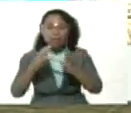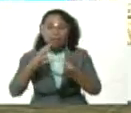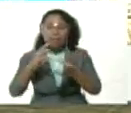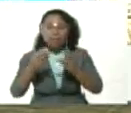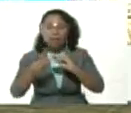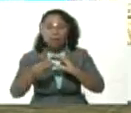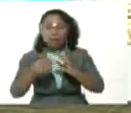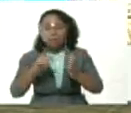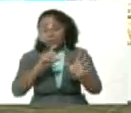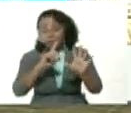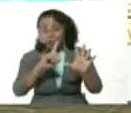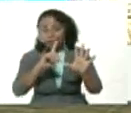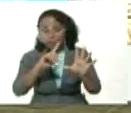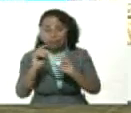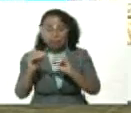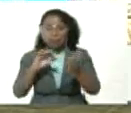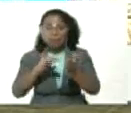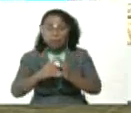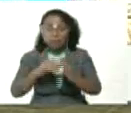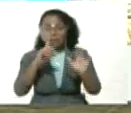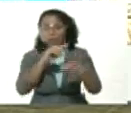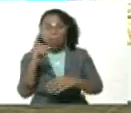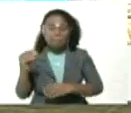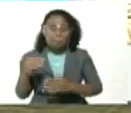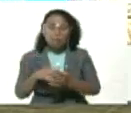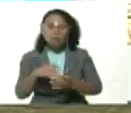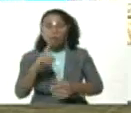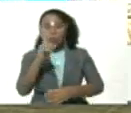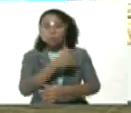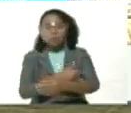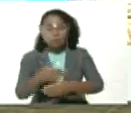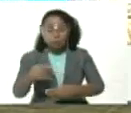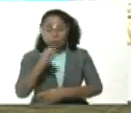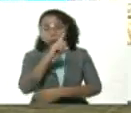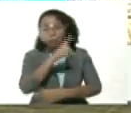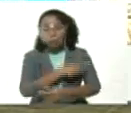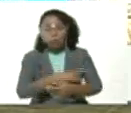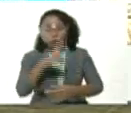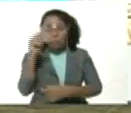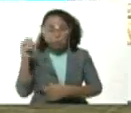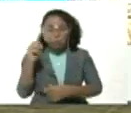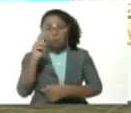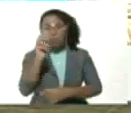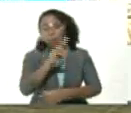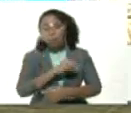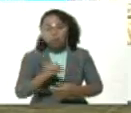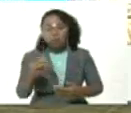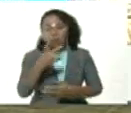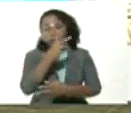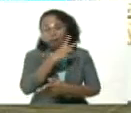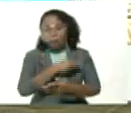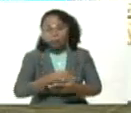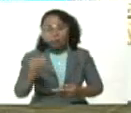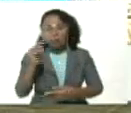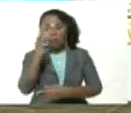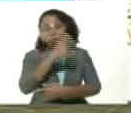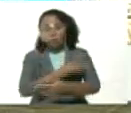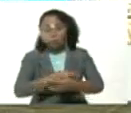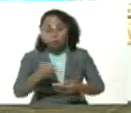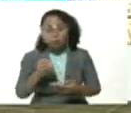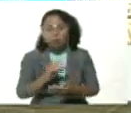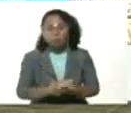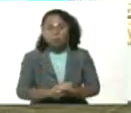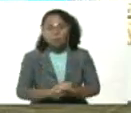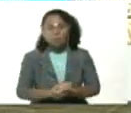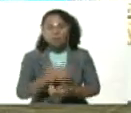100.000, llegamos a 1.000.000. 1.200.000, 1.600.000, 2.000.000, 3.000.000, 4.000.000, 6.000.000,